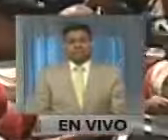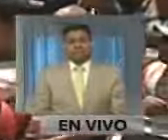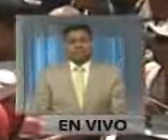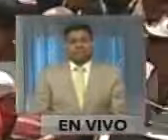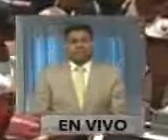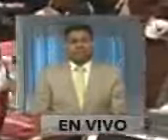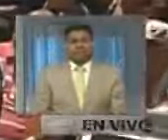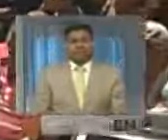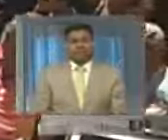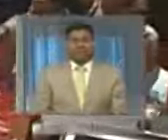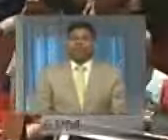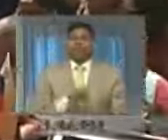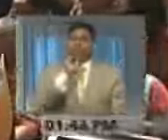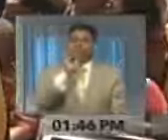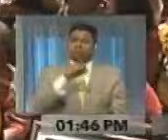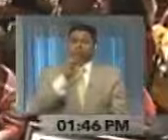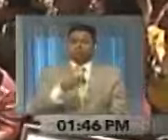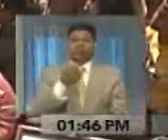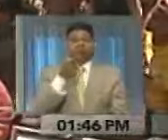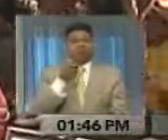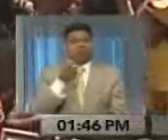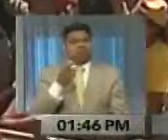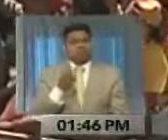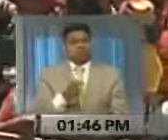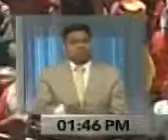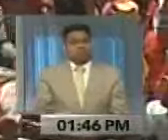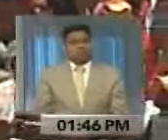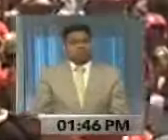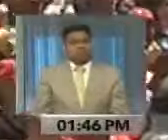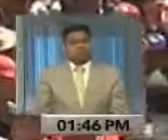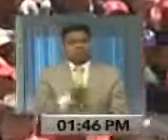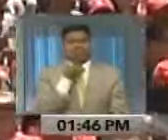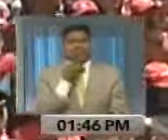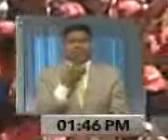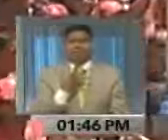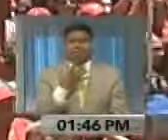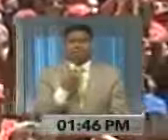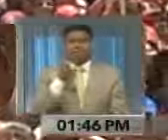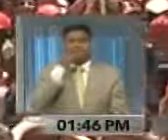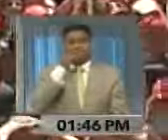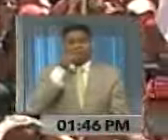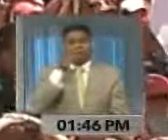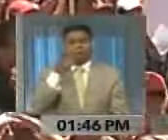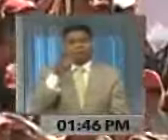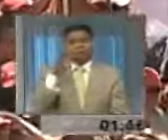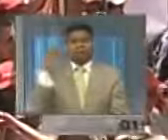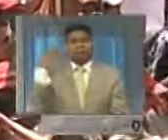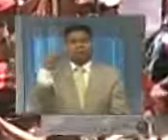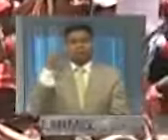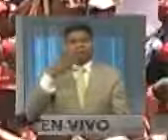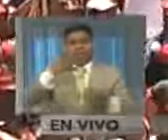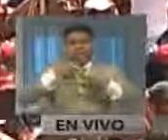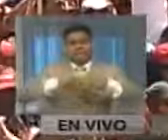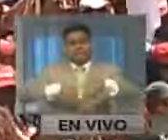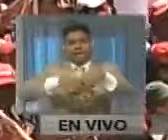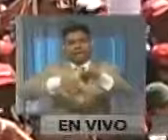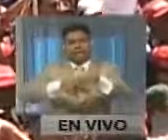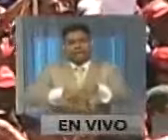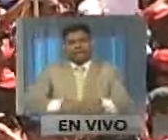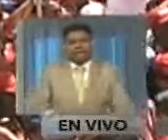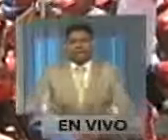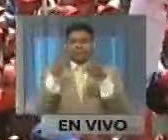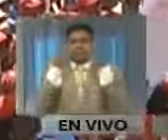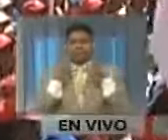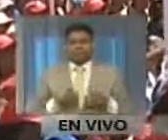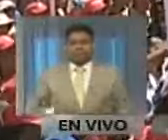Así que es muy acertado que el pueblo de Caracas haya marchado y haya decidido tomar